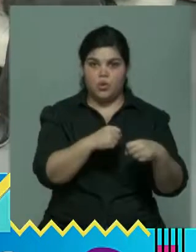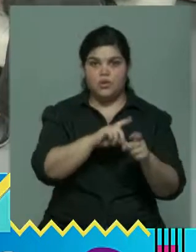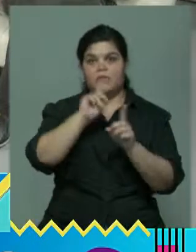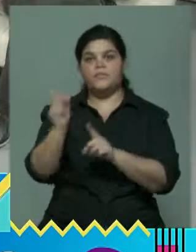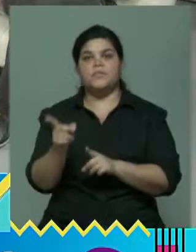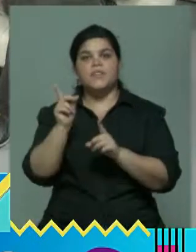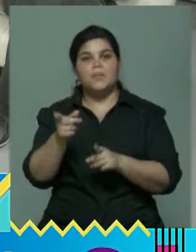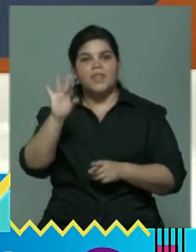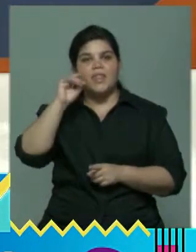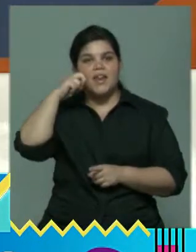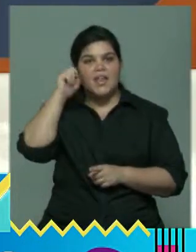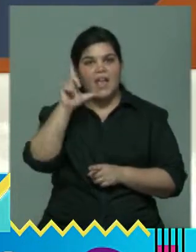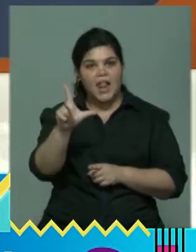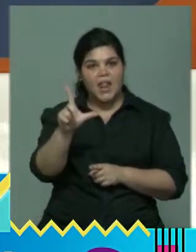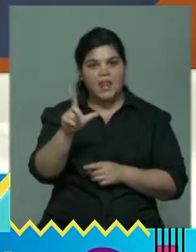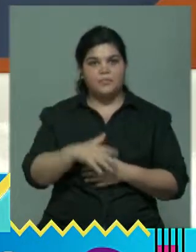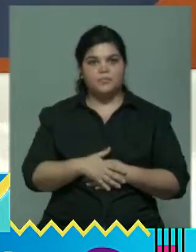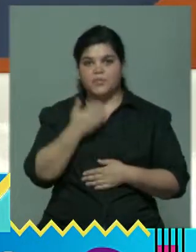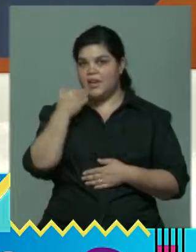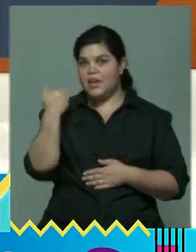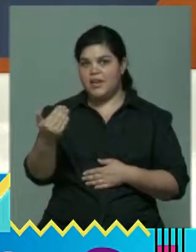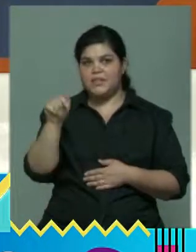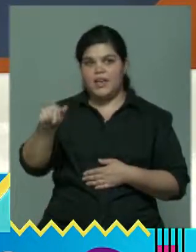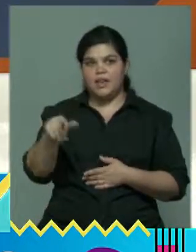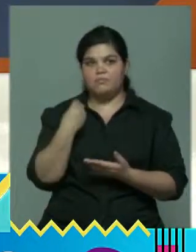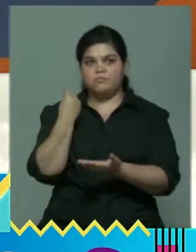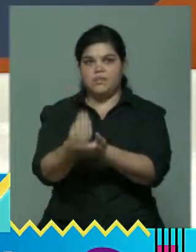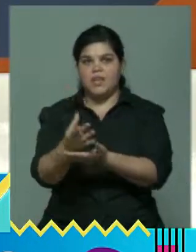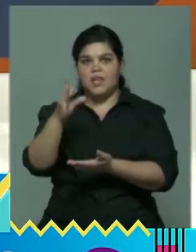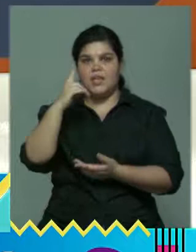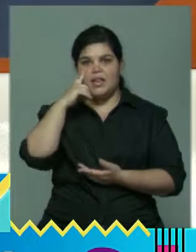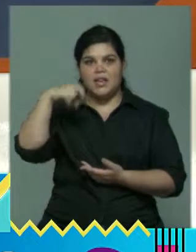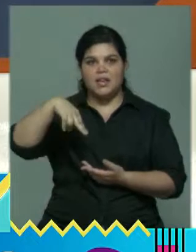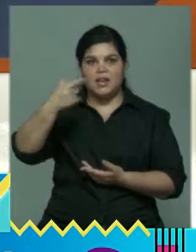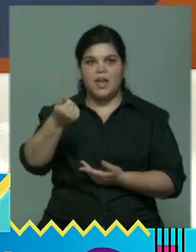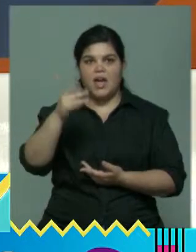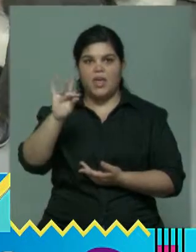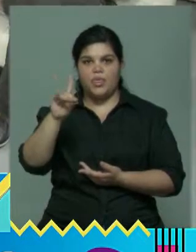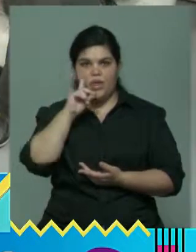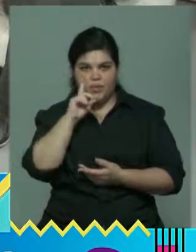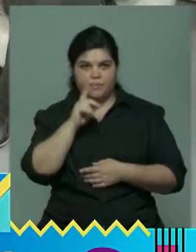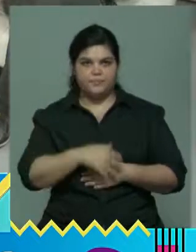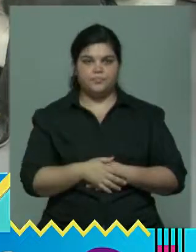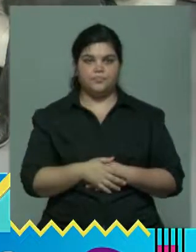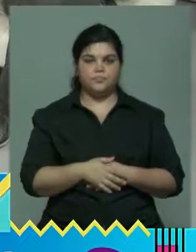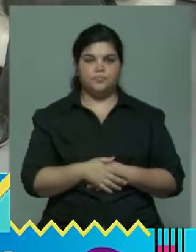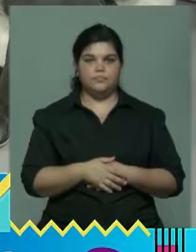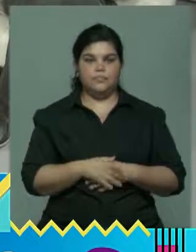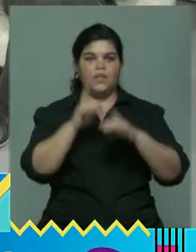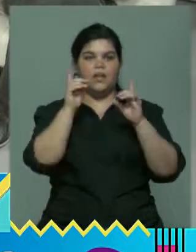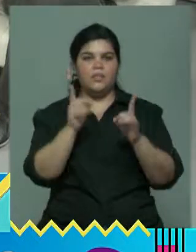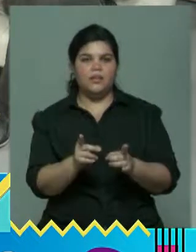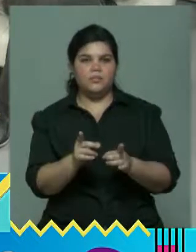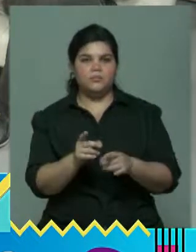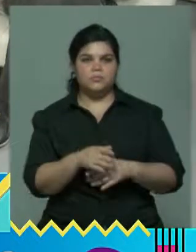Daniel Giuseppe, muchas gracias nuevamente, delegado del INADI de Mendoza. Muchas gracias, Daniel. No, por favor. Bueno, y un poco haciendo